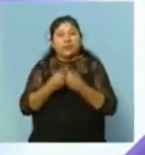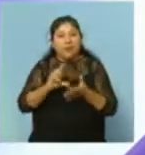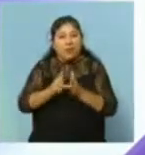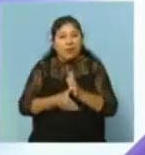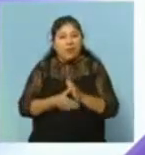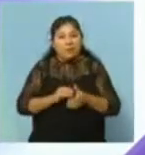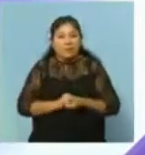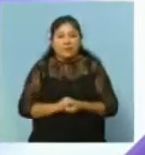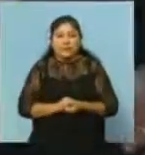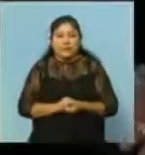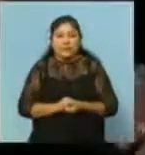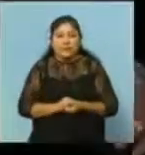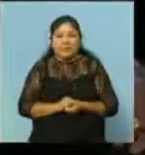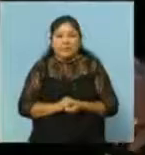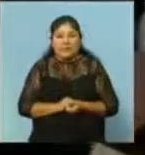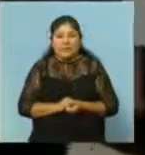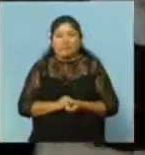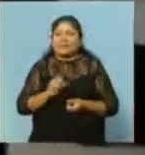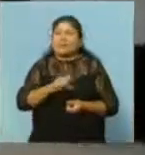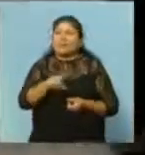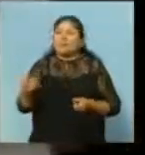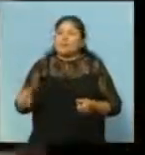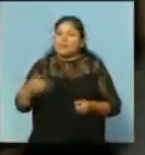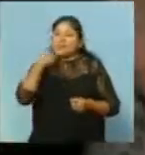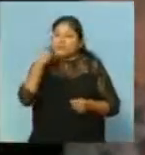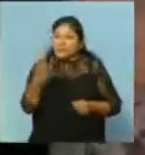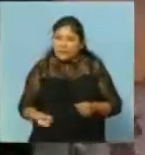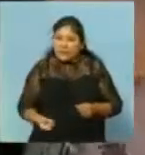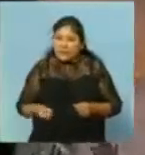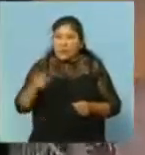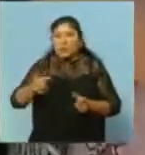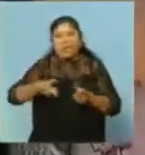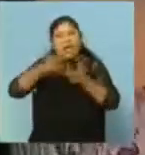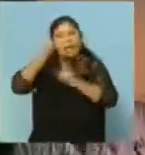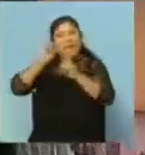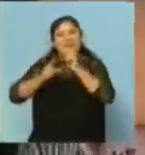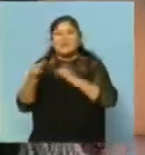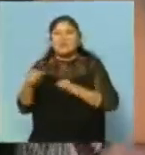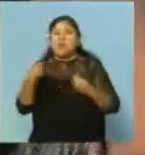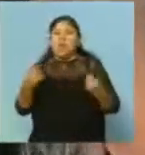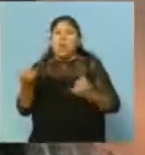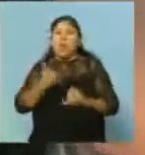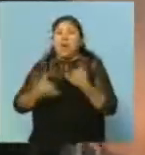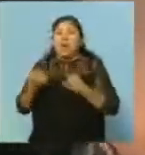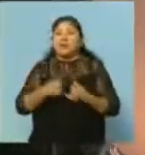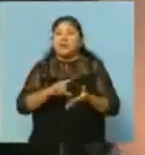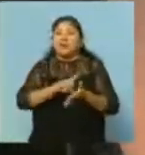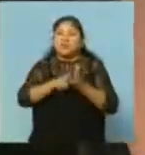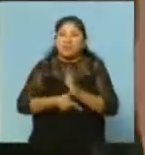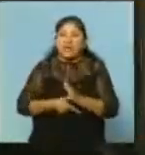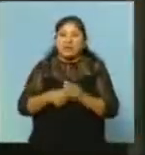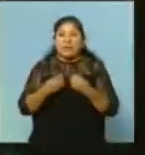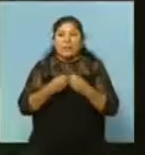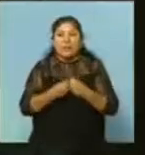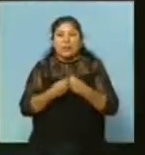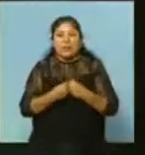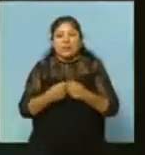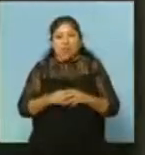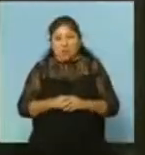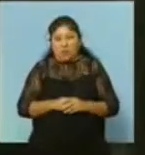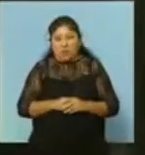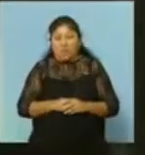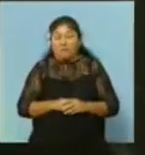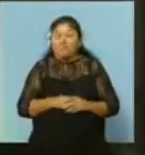Les vamos a preguntar, porque bueno, de acuerdo a la experiencia que ustedes tienen, ¿esto demora mucho o hay que quedarse toda la tarde? ¿Cómo es? Y depende,